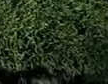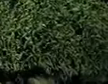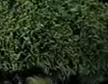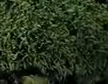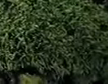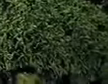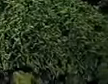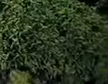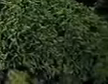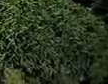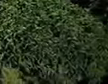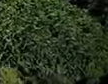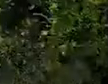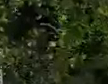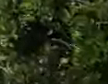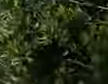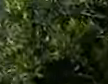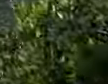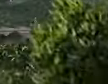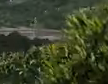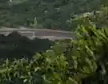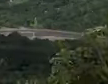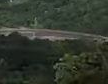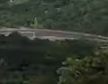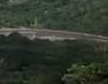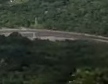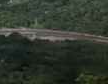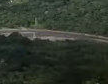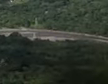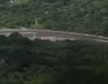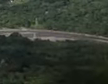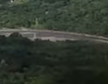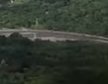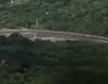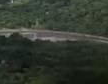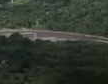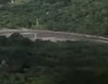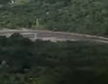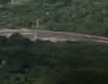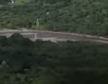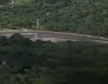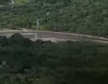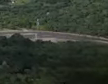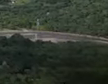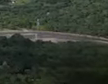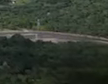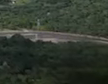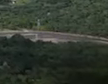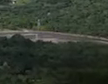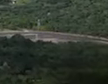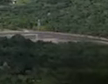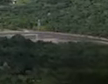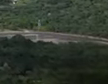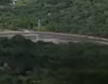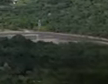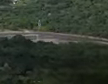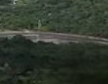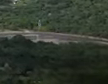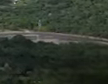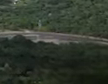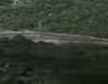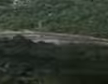Capresoca la empresa líder en prestación de servicios en salud más querida por los casanareños.